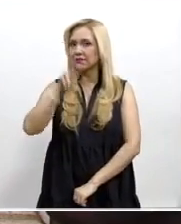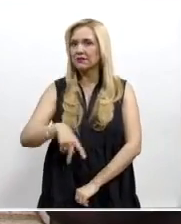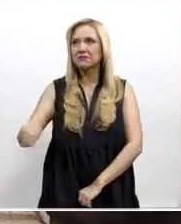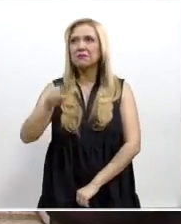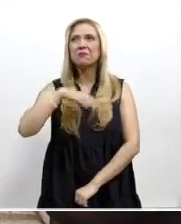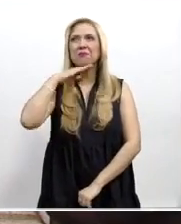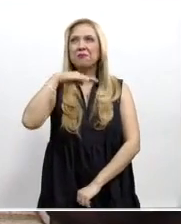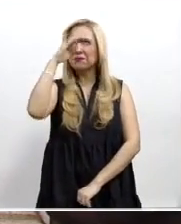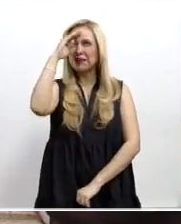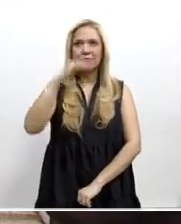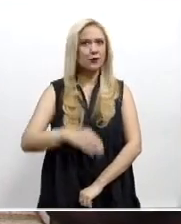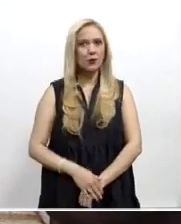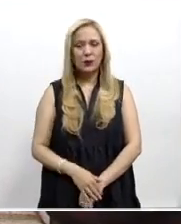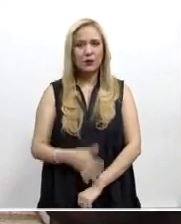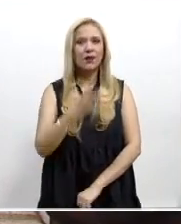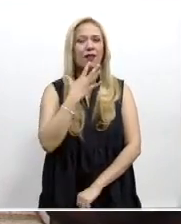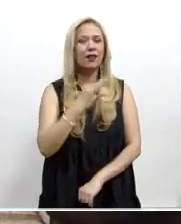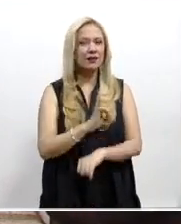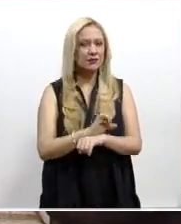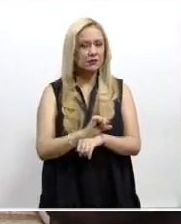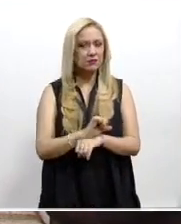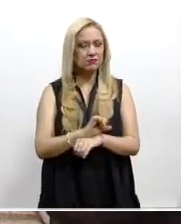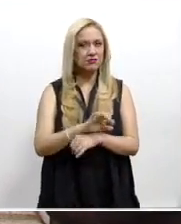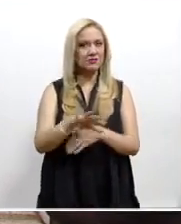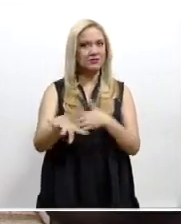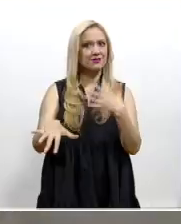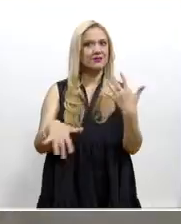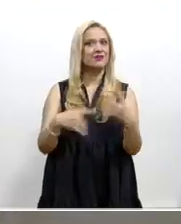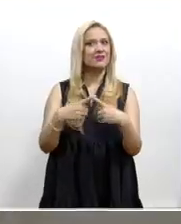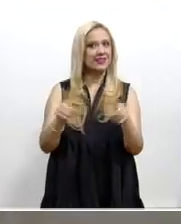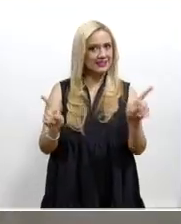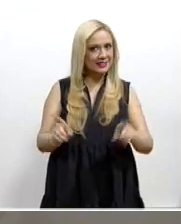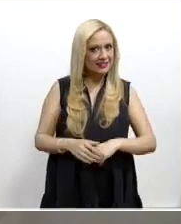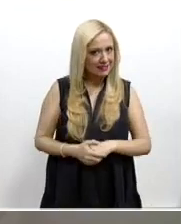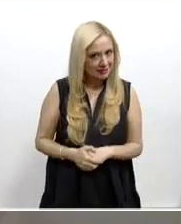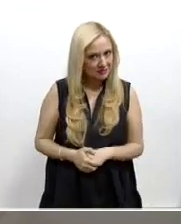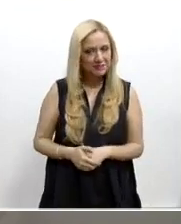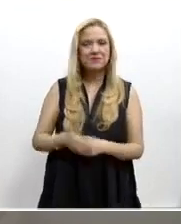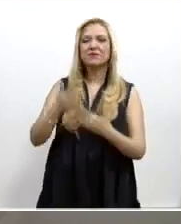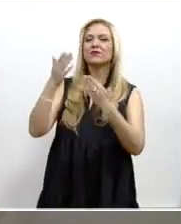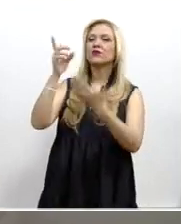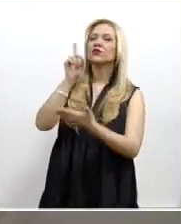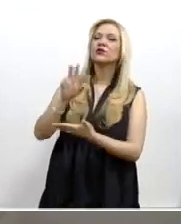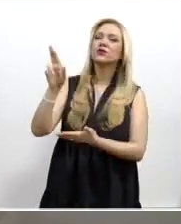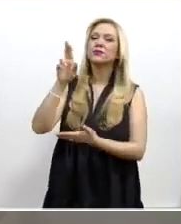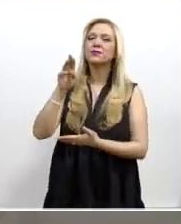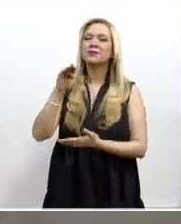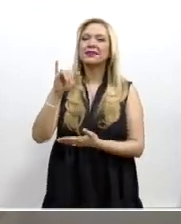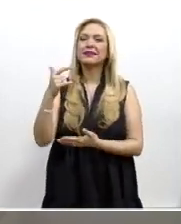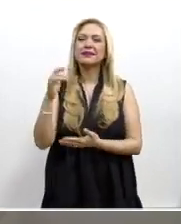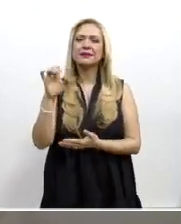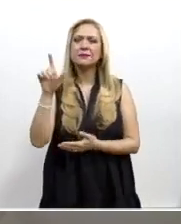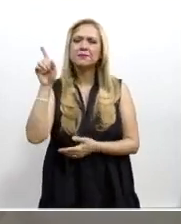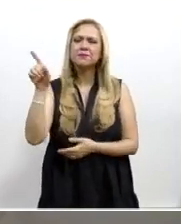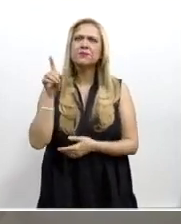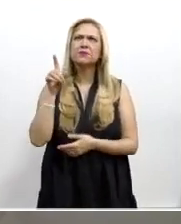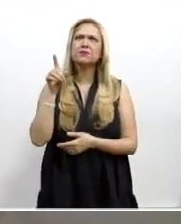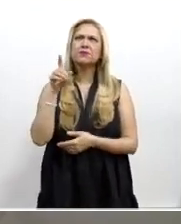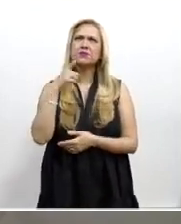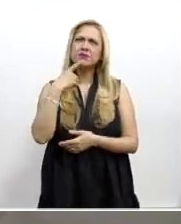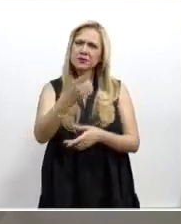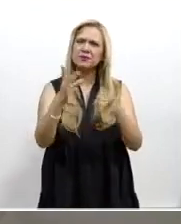quizás mínimos, pero que sí hacen la diferencia. Doctor Miguel, me gustaría que nos dijera, ¿existe